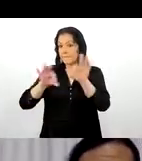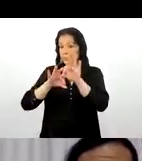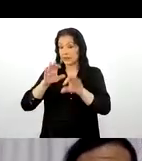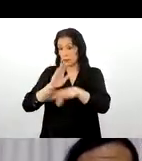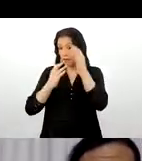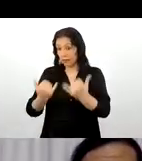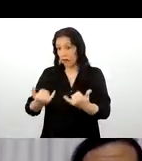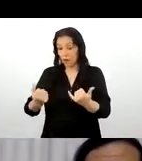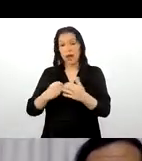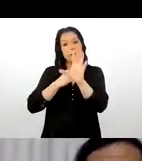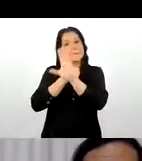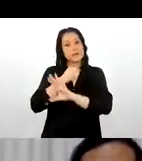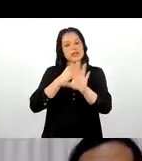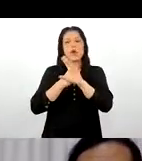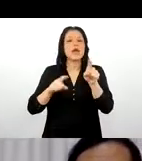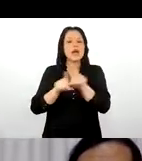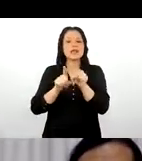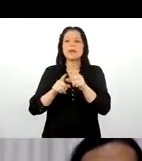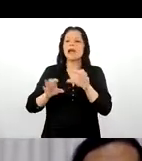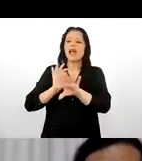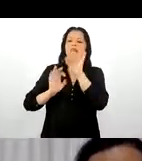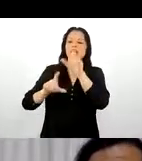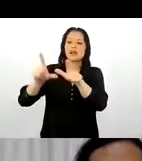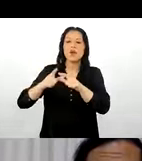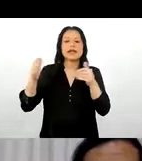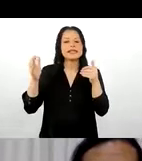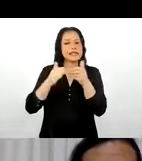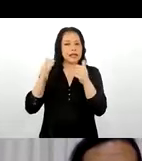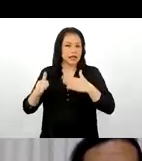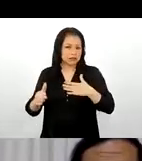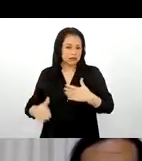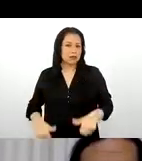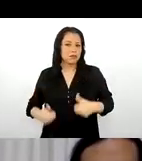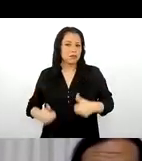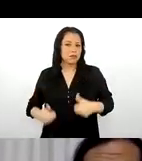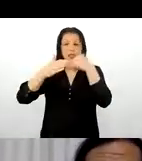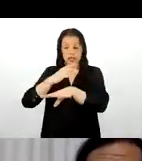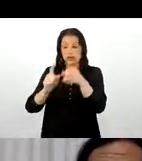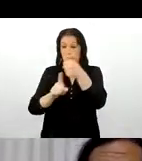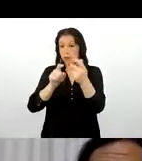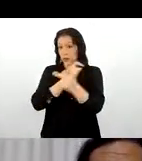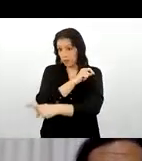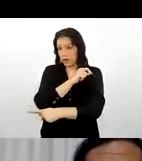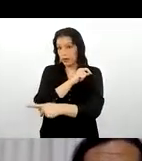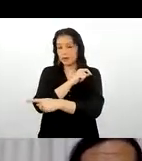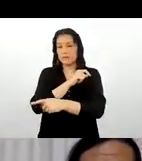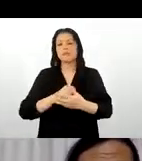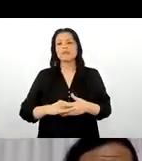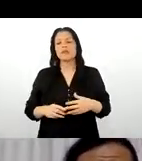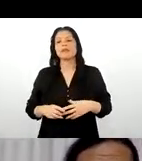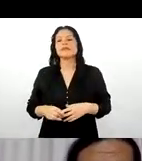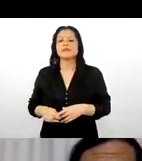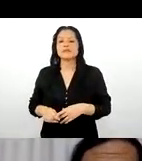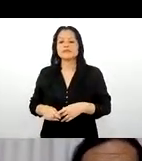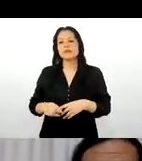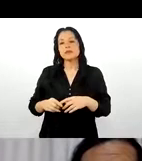la cercanía, el turismo de cercanía, viajar y nivel interno. Y cuando hablamos de nivel interno, no solamente hablamos a nivel nacional, también hablamos, por ejemplo, a nivel de